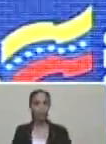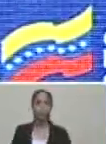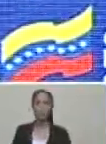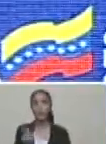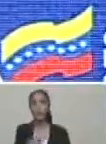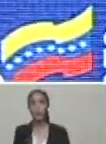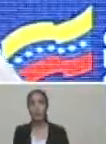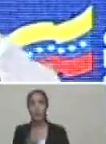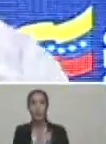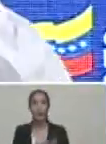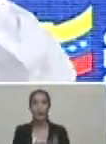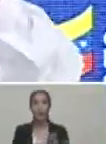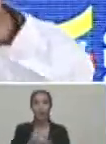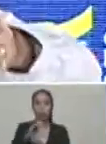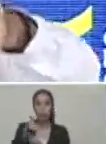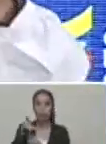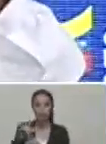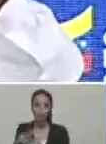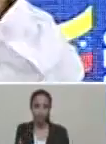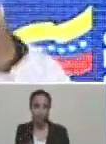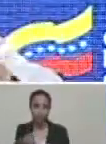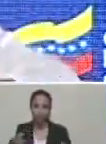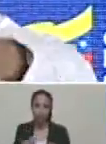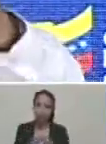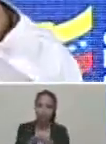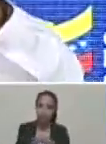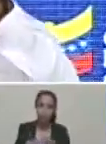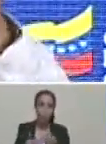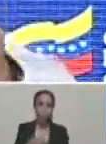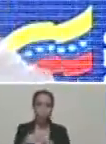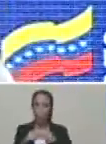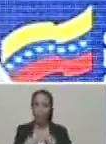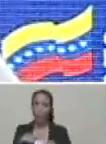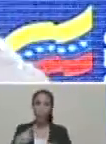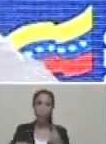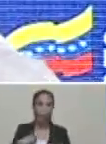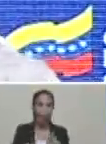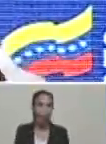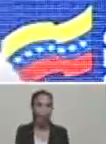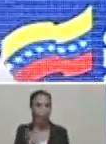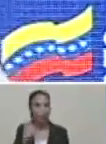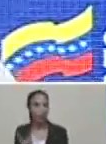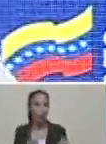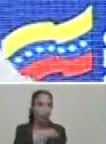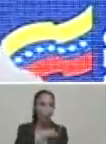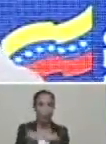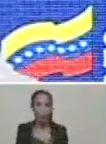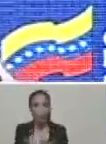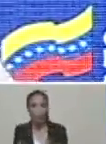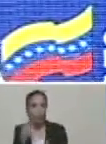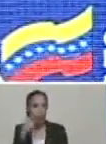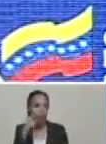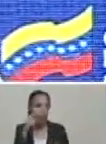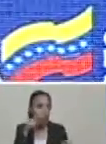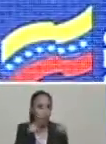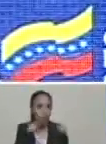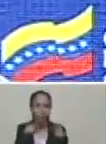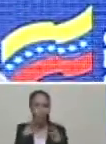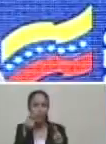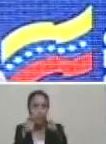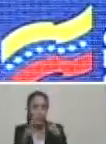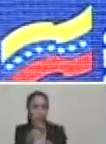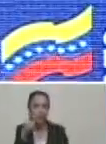salud integral, las ASI, funcionen permanentemente, revisen el trabajo, apoyen, visiten casa por casa,